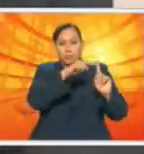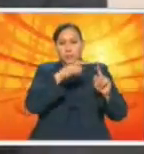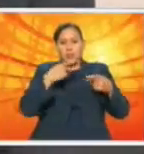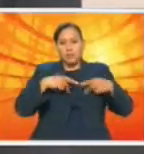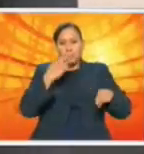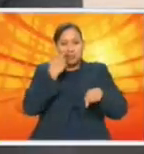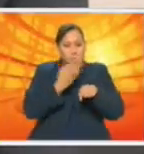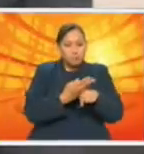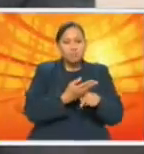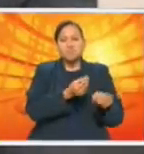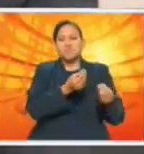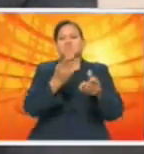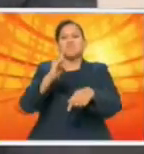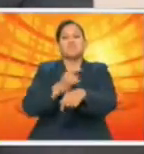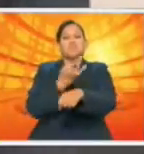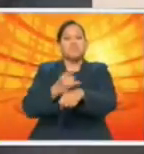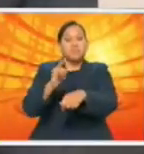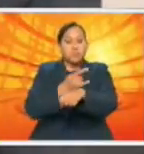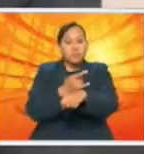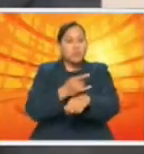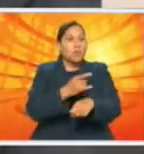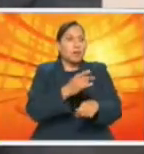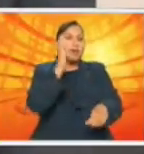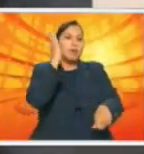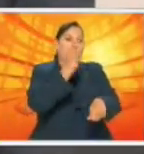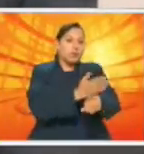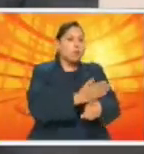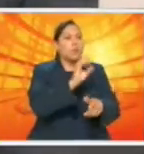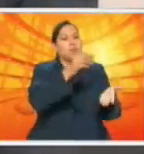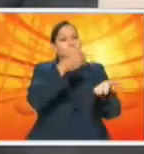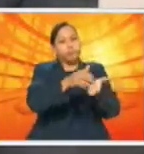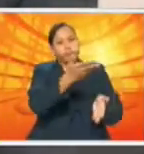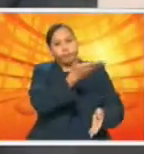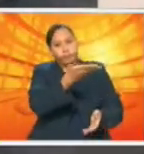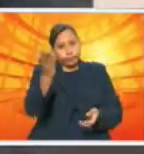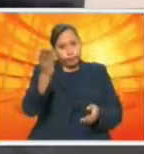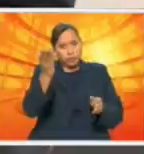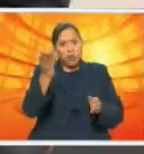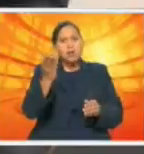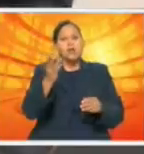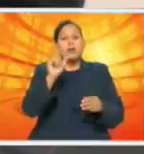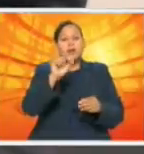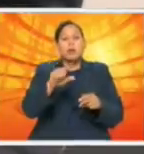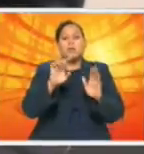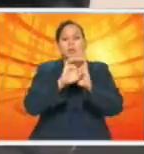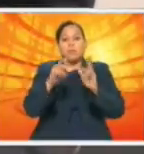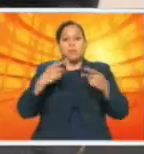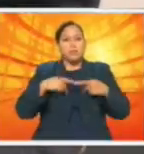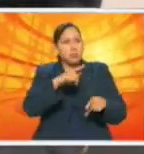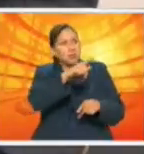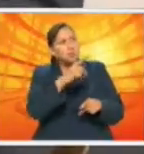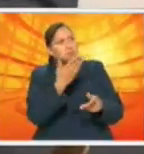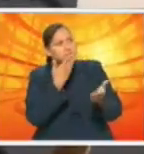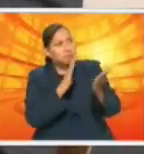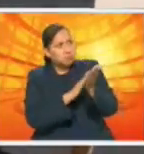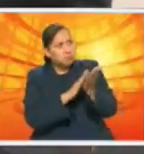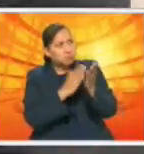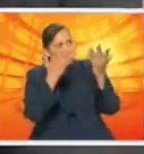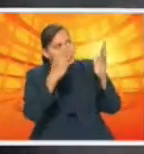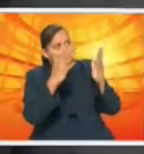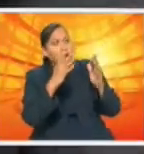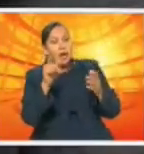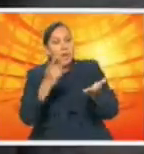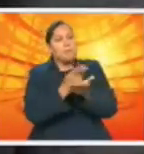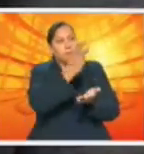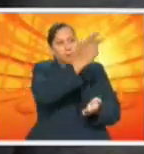ejemplo, provee mal, se lo penalice o se lo despida y un proveedor que provee bien se lo premie.